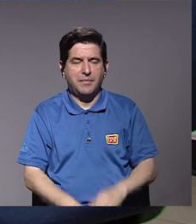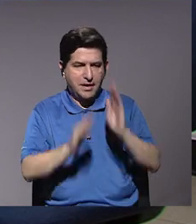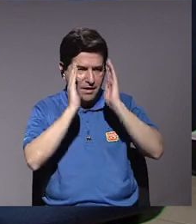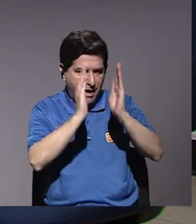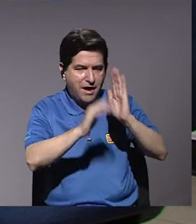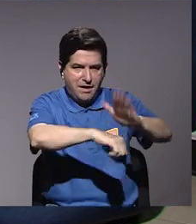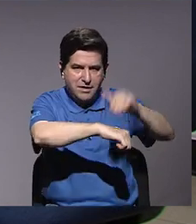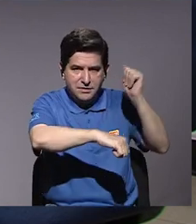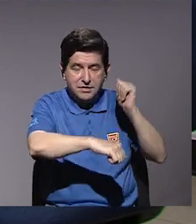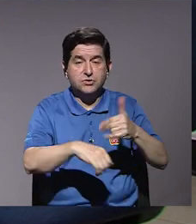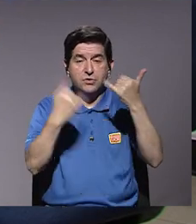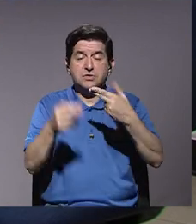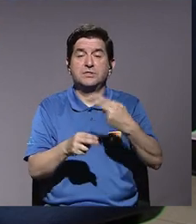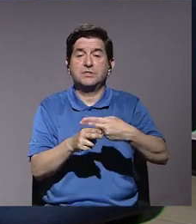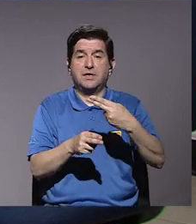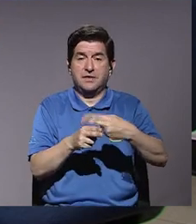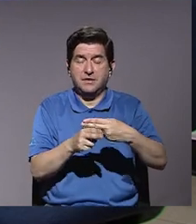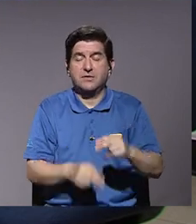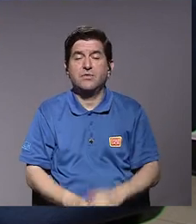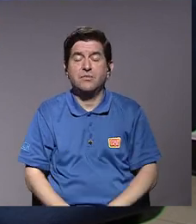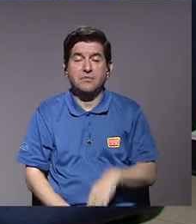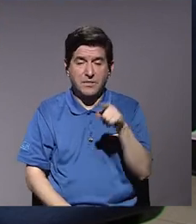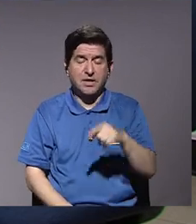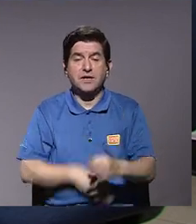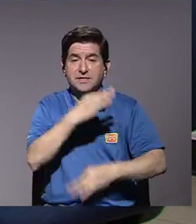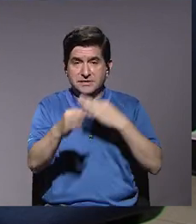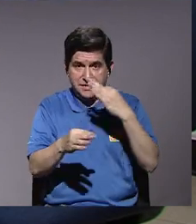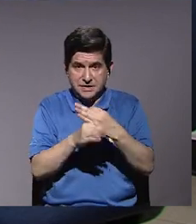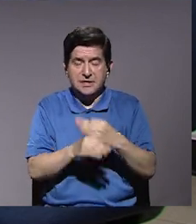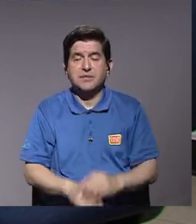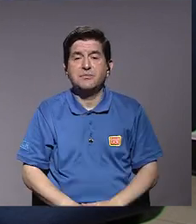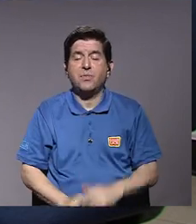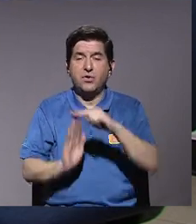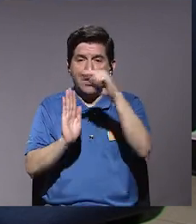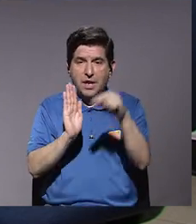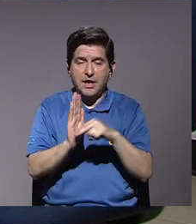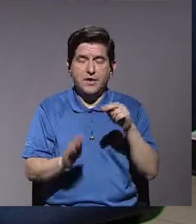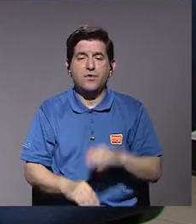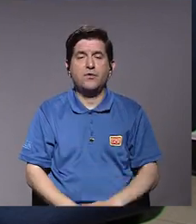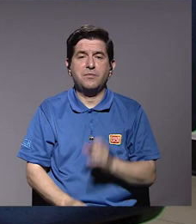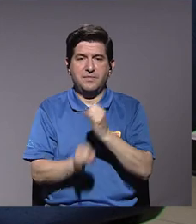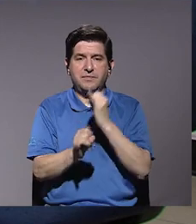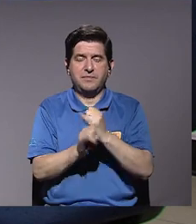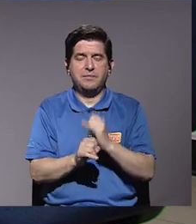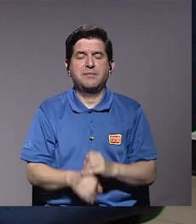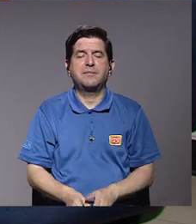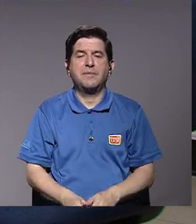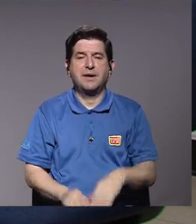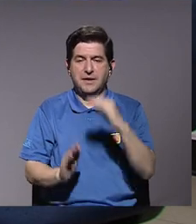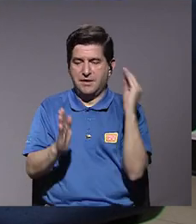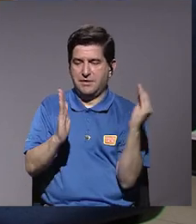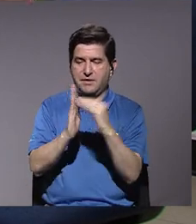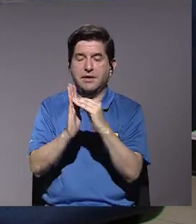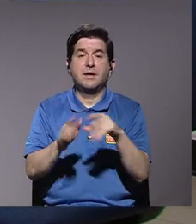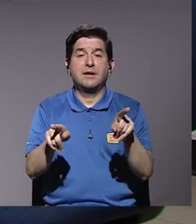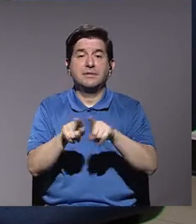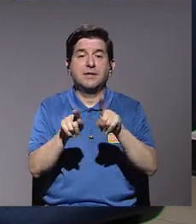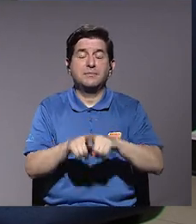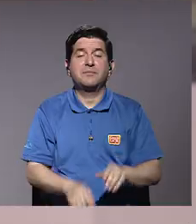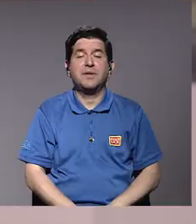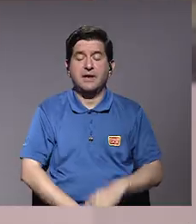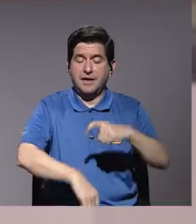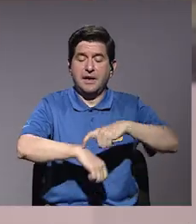eso está indicado en la normativa institucional. También la gente tiene derecho, doña Gabriela, a ser atendida puntualmente en su